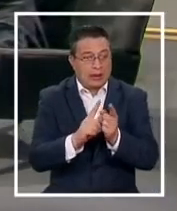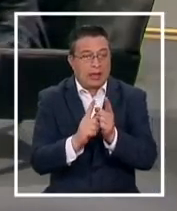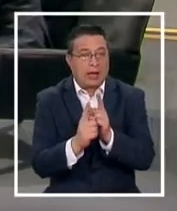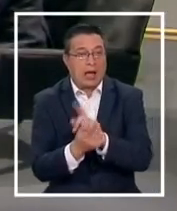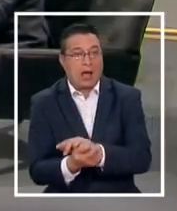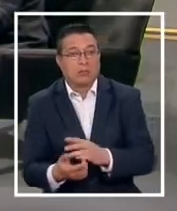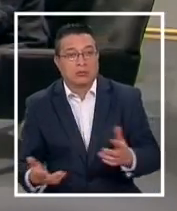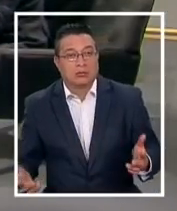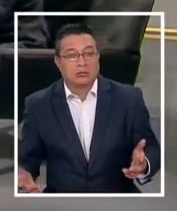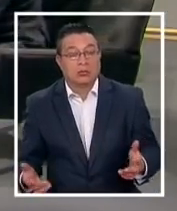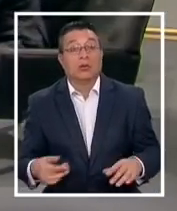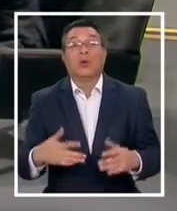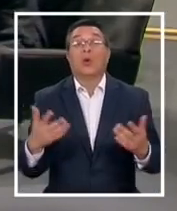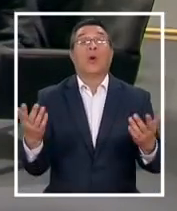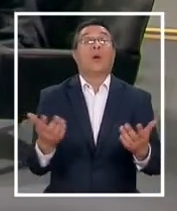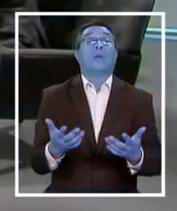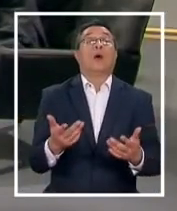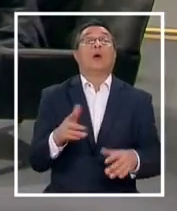Maravilloso,